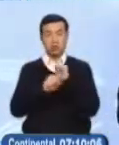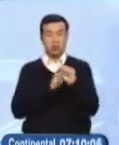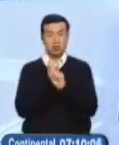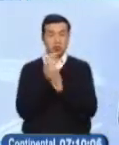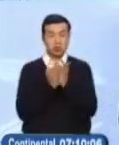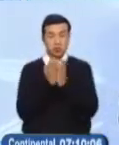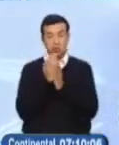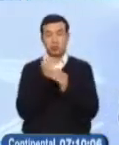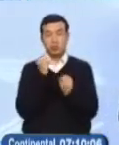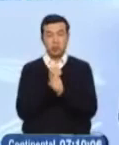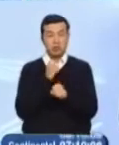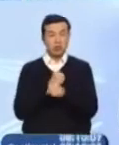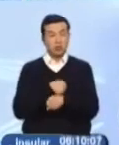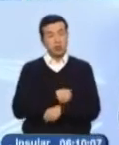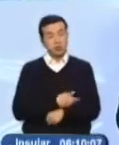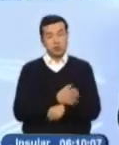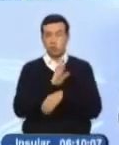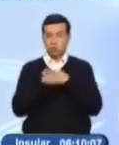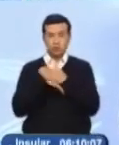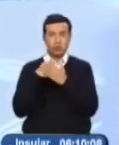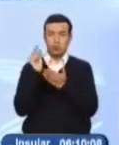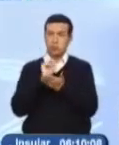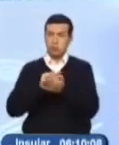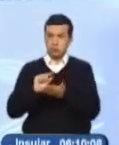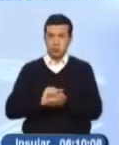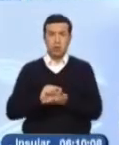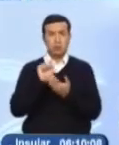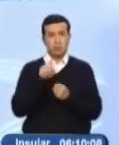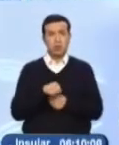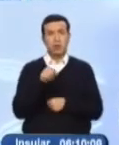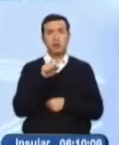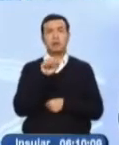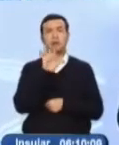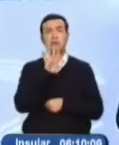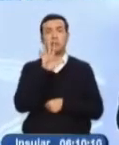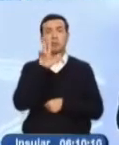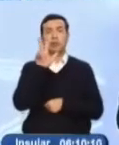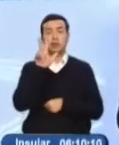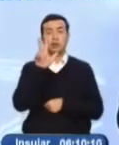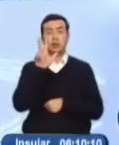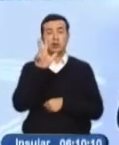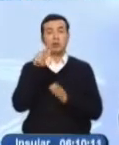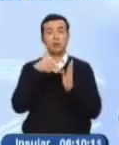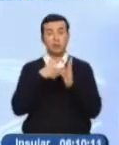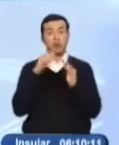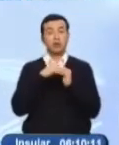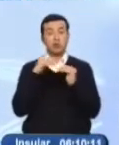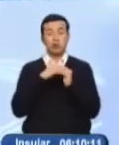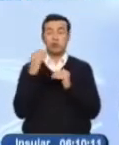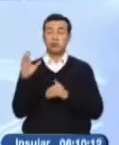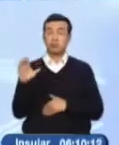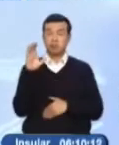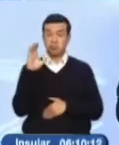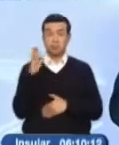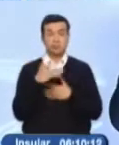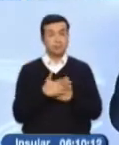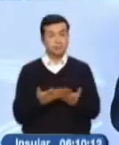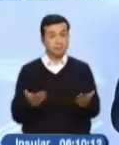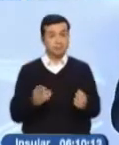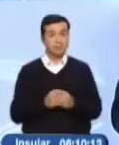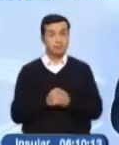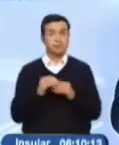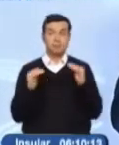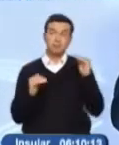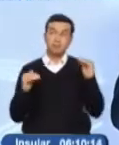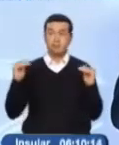servicio realizado todas sus aportaciones puede llegar a percibir hasta 53 mil dólares entonces esta